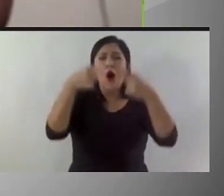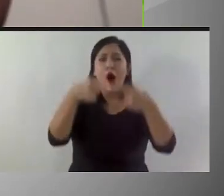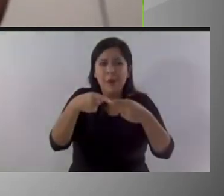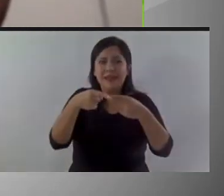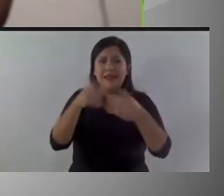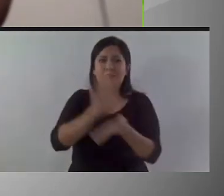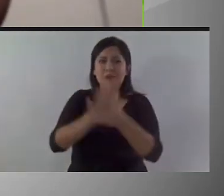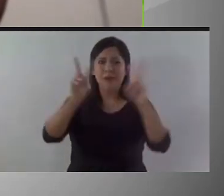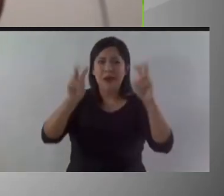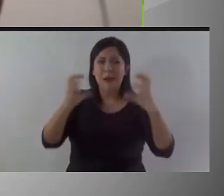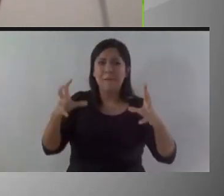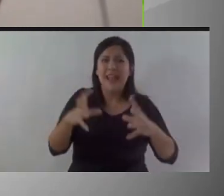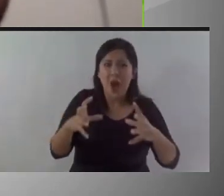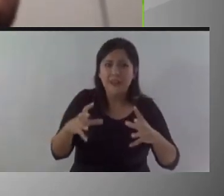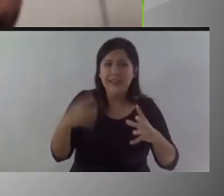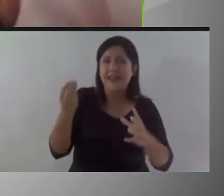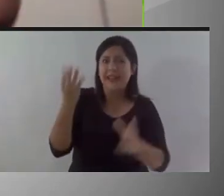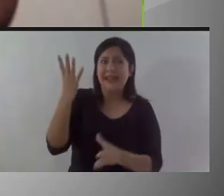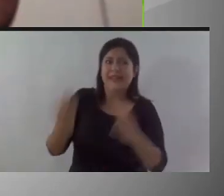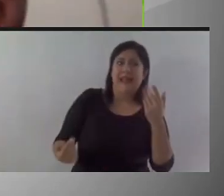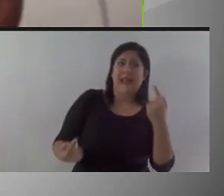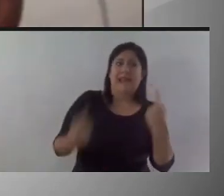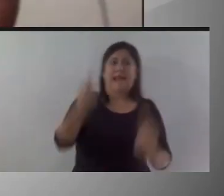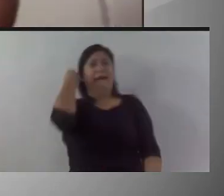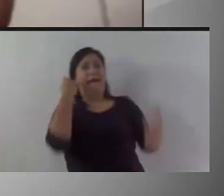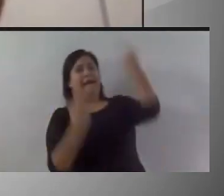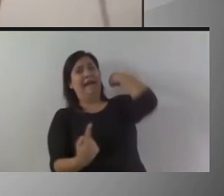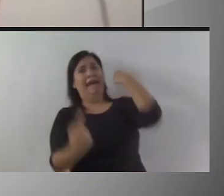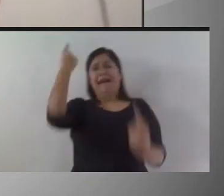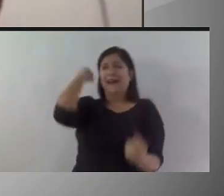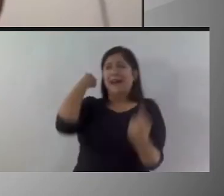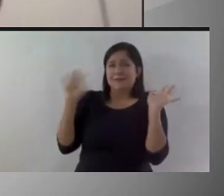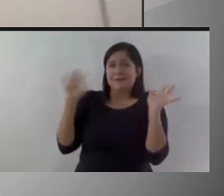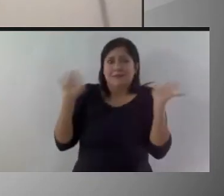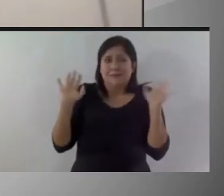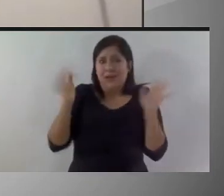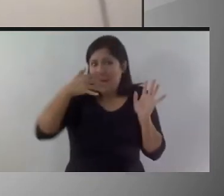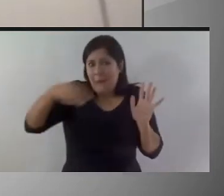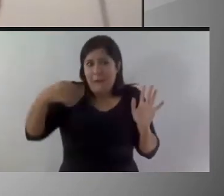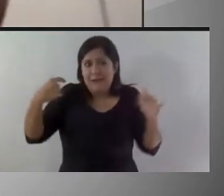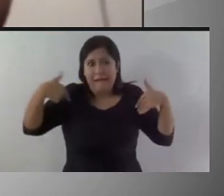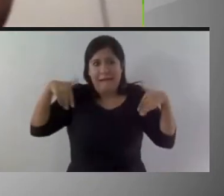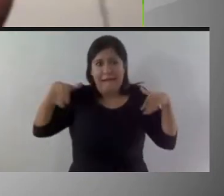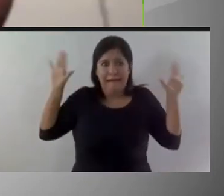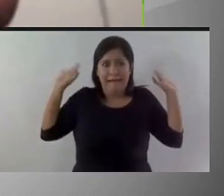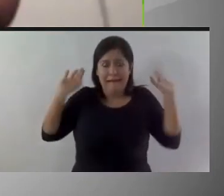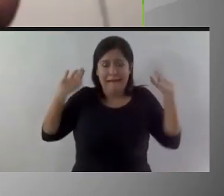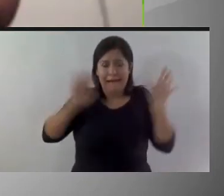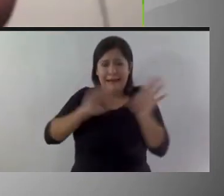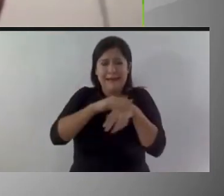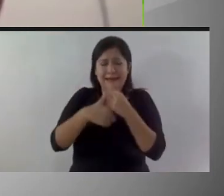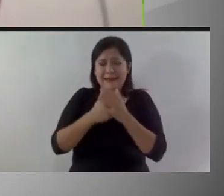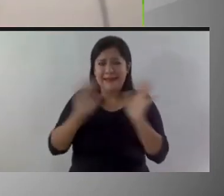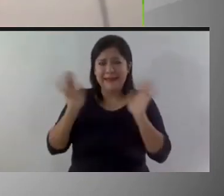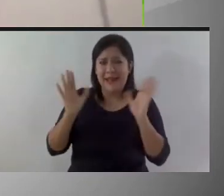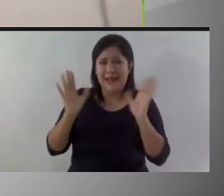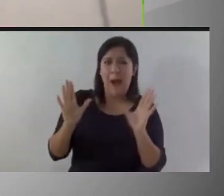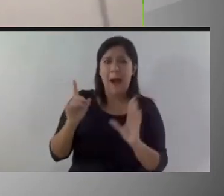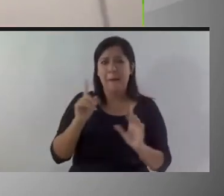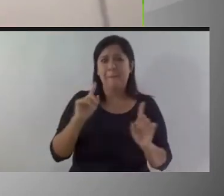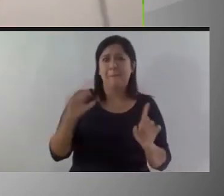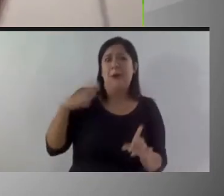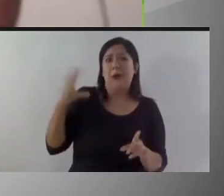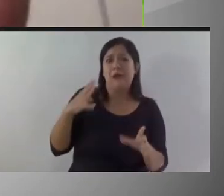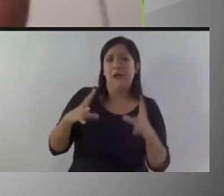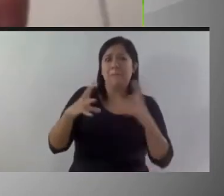trata de pelotas es que no me peguen. Pues el resto trato de mantenerme lo más lejos posible para que